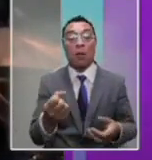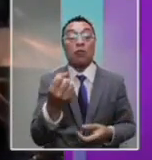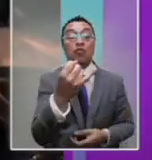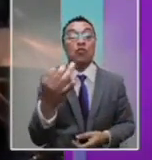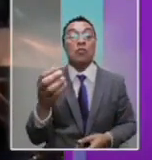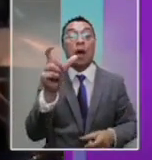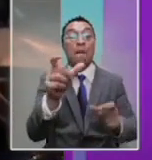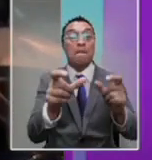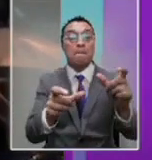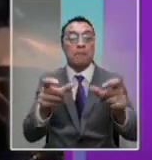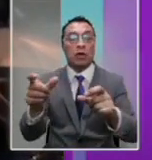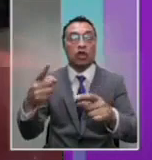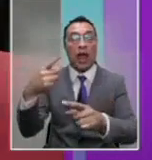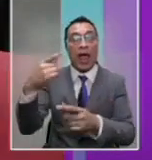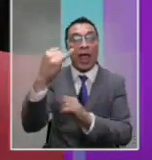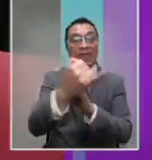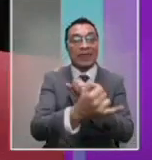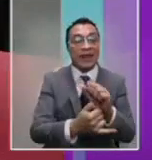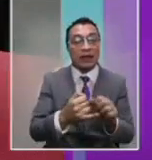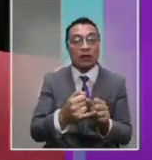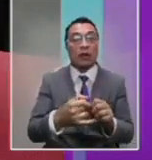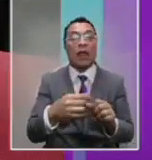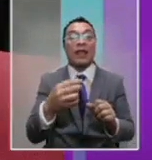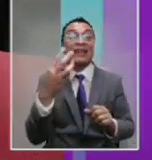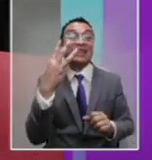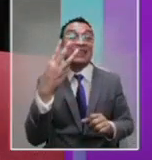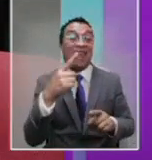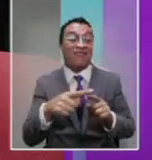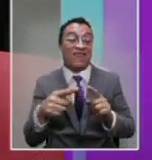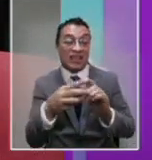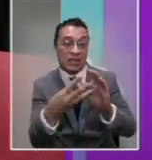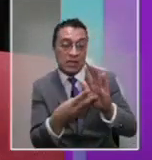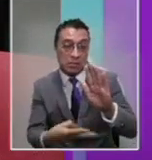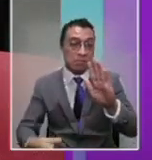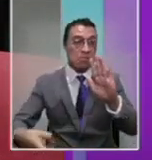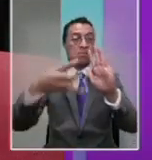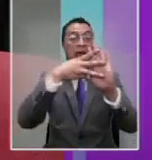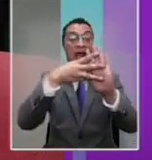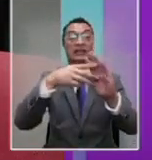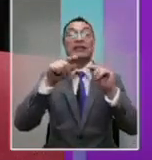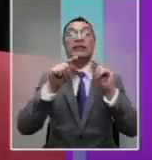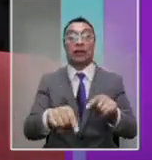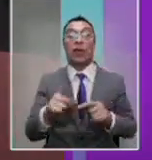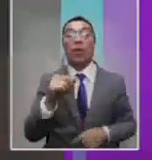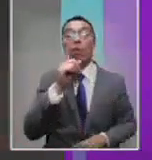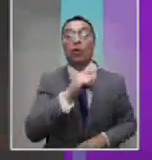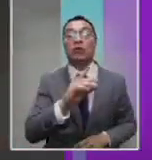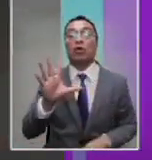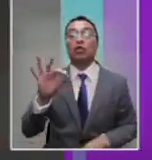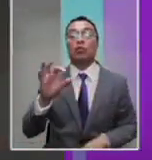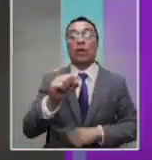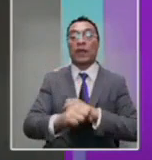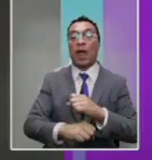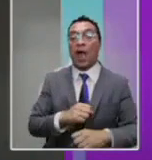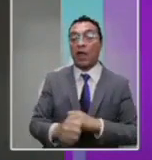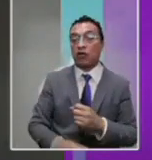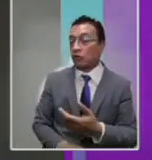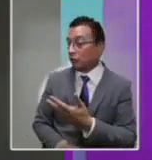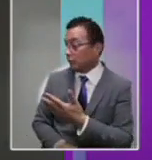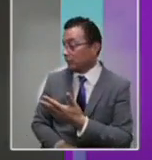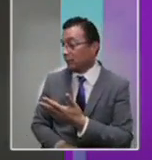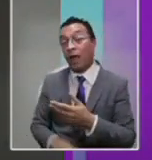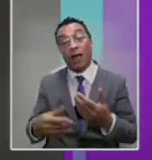que el número de migrantes internacionales se ha triplicado durante los últimos 50